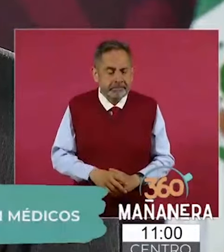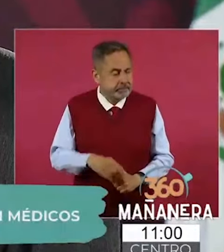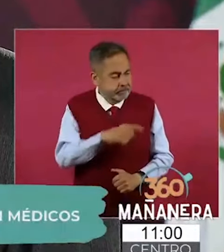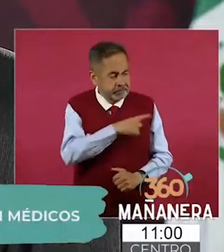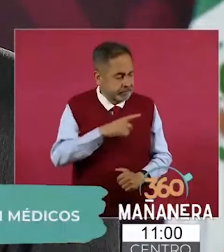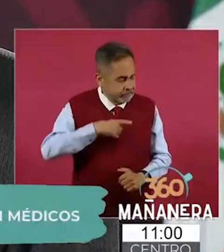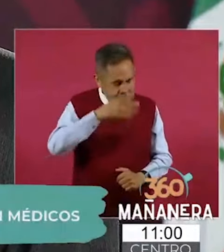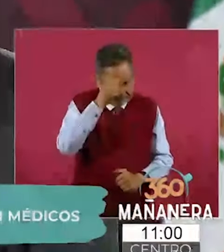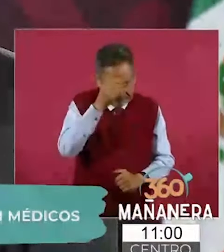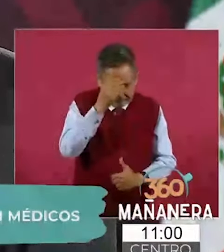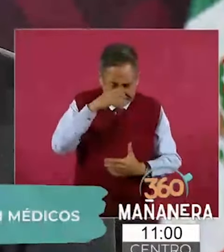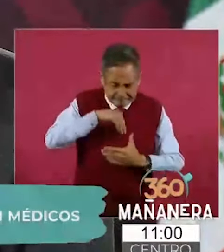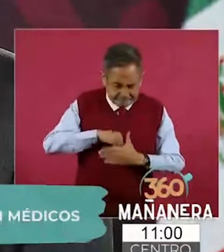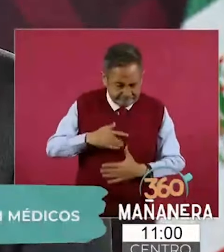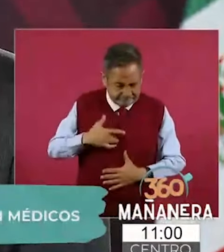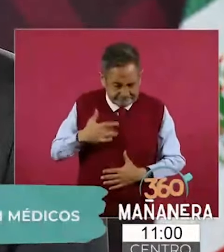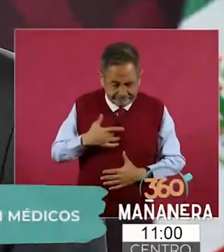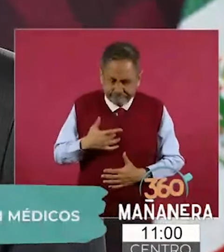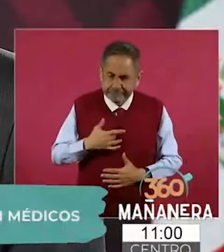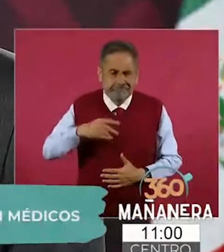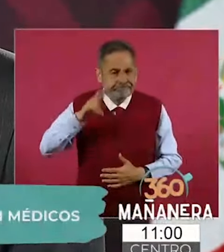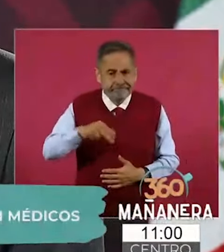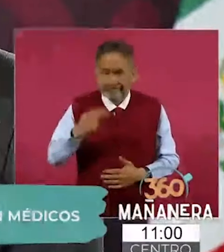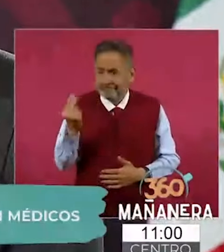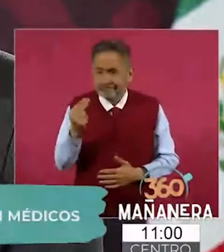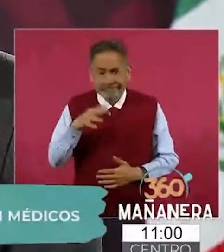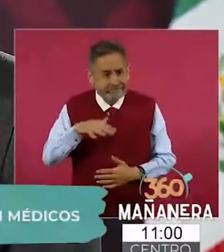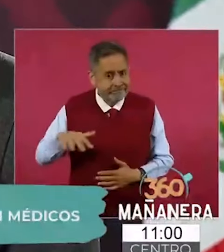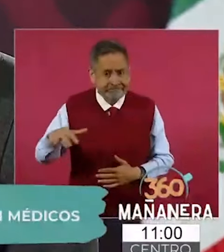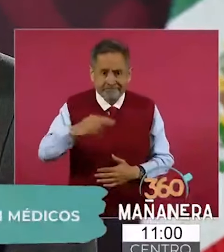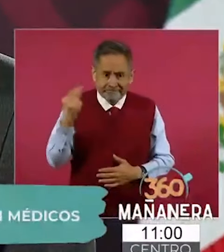internalizar que necesitamos